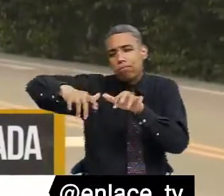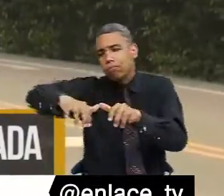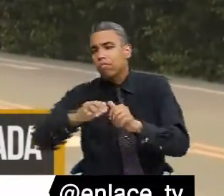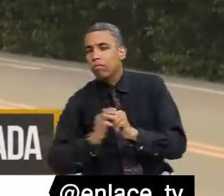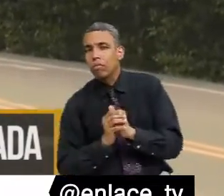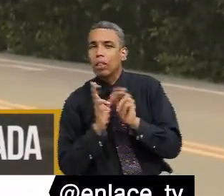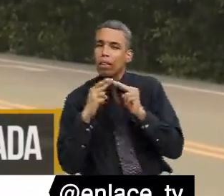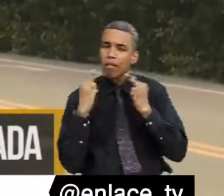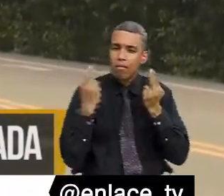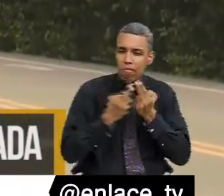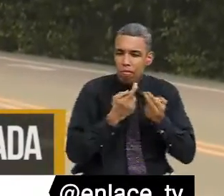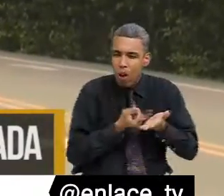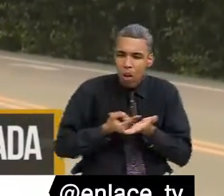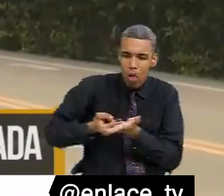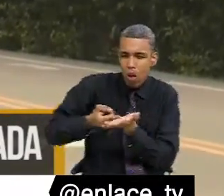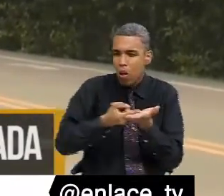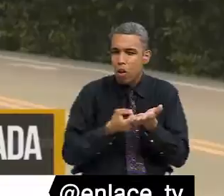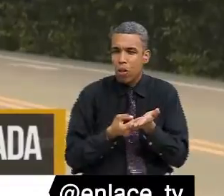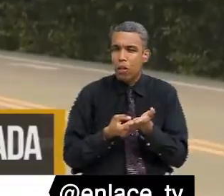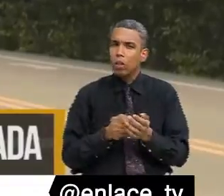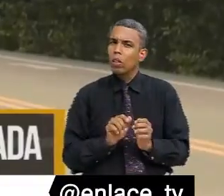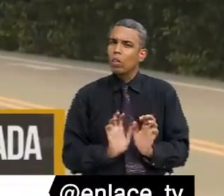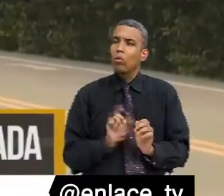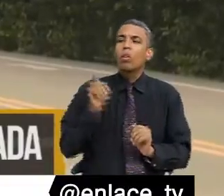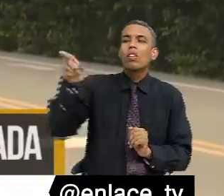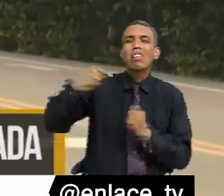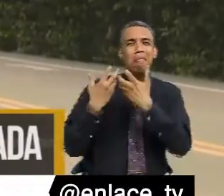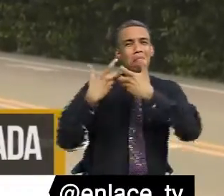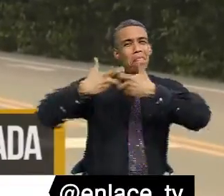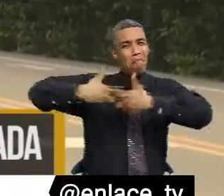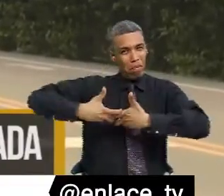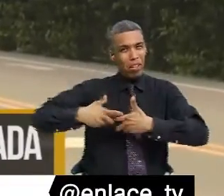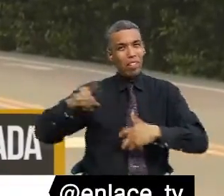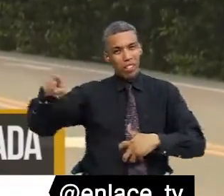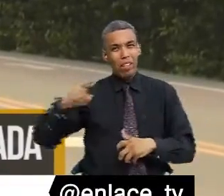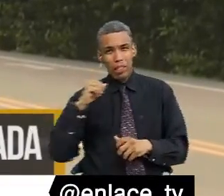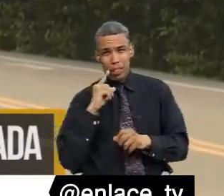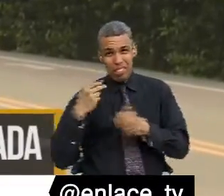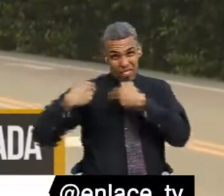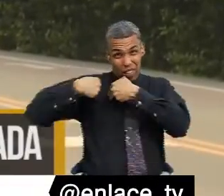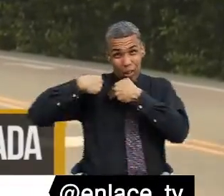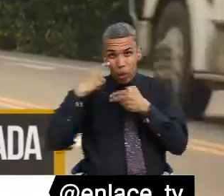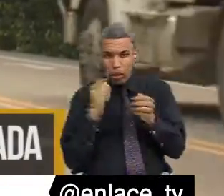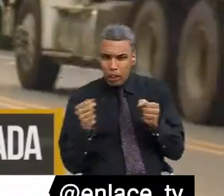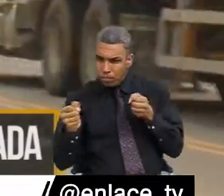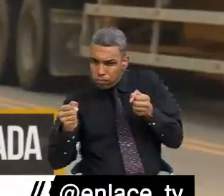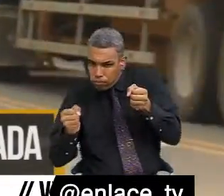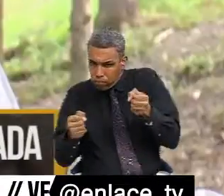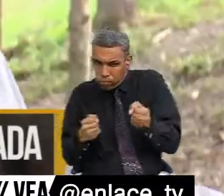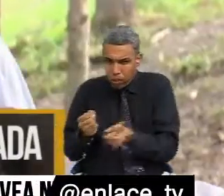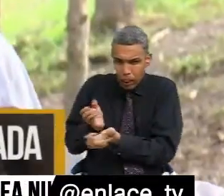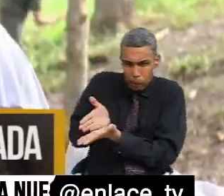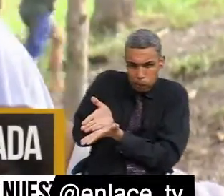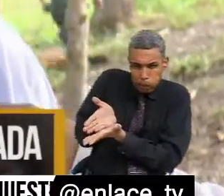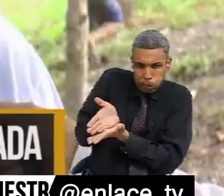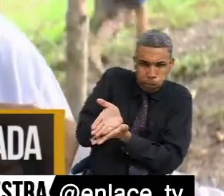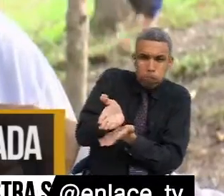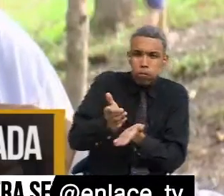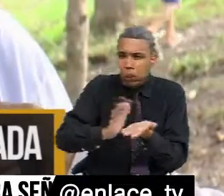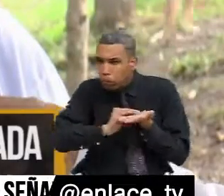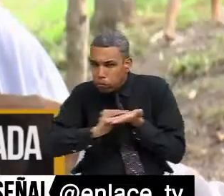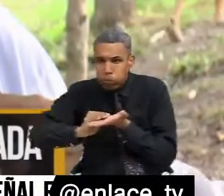reclaman del consorcio que dé a conocer los estudios, los resultados de los estudios ambientales que se tienen en relación con este proyecto vial. Pues es una